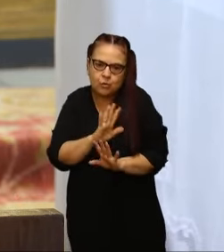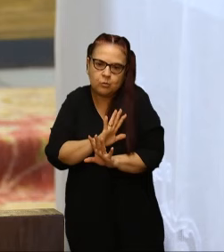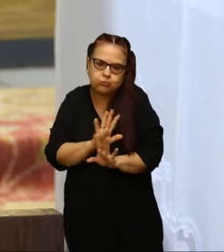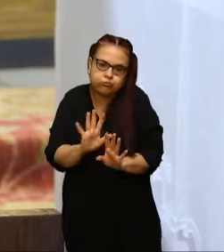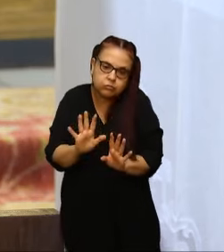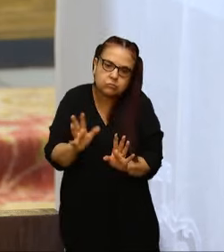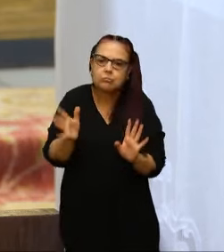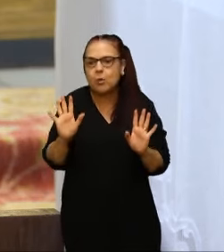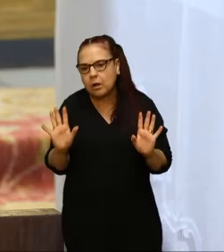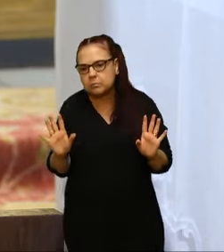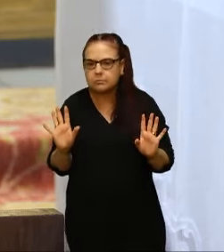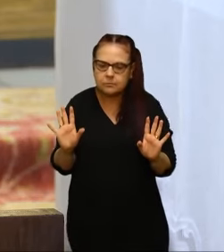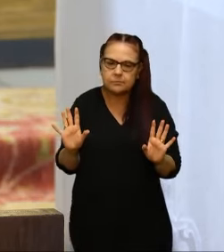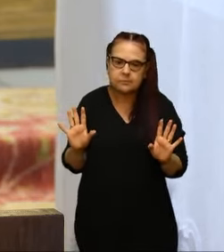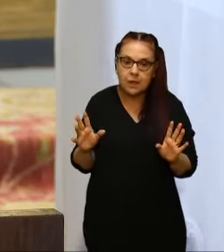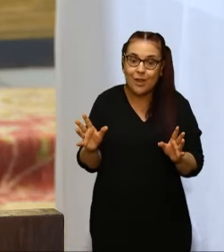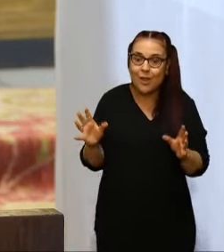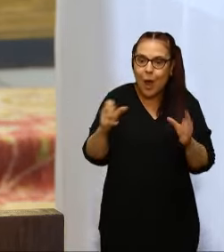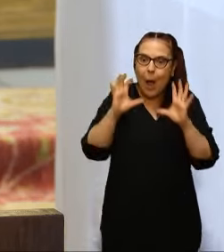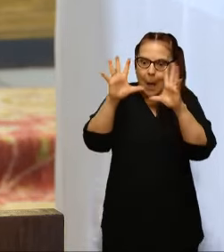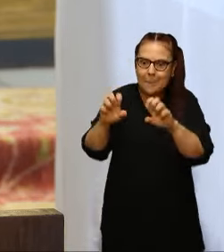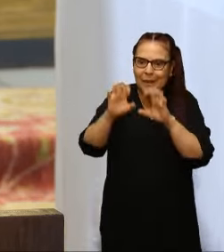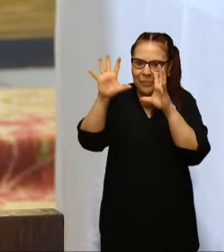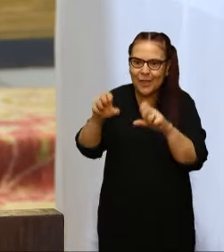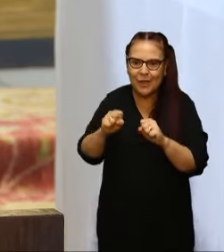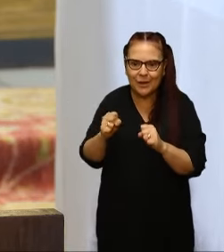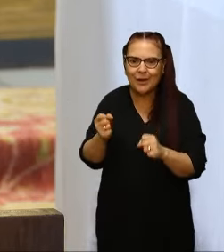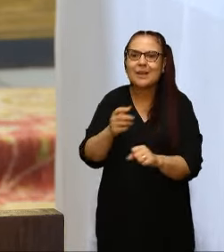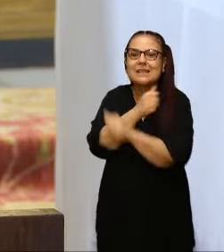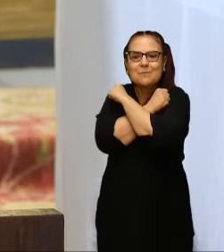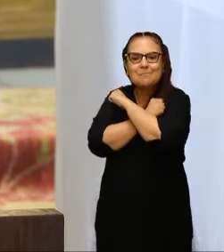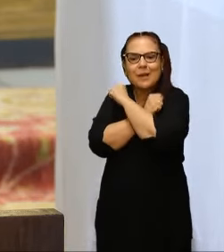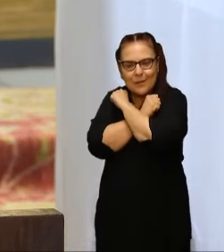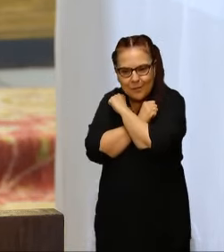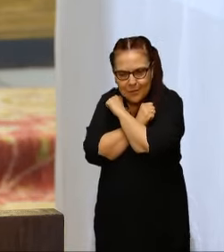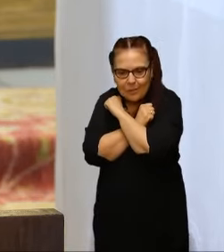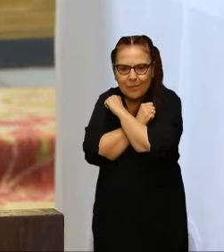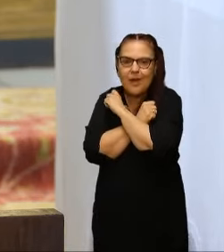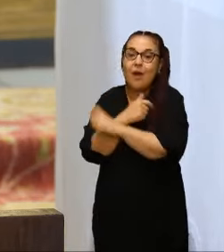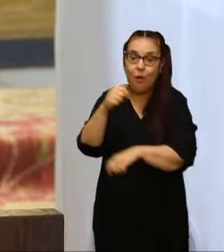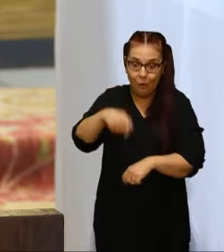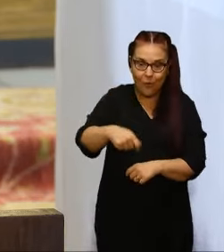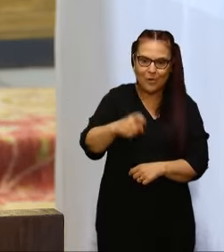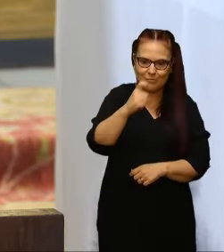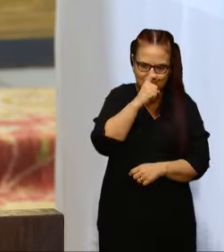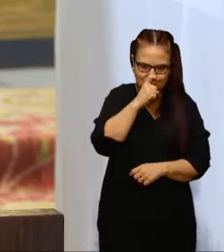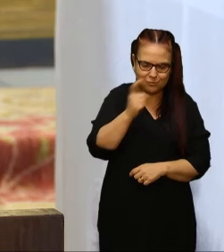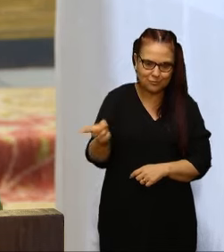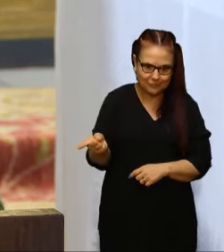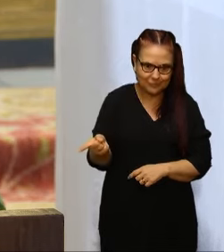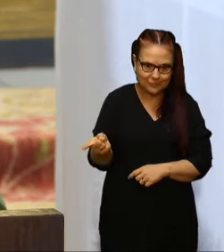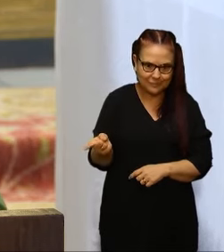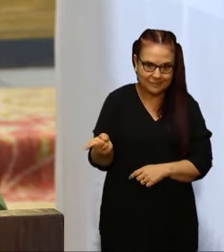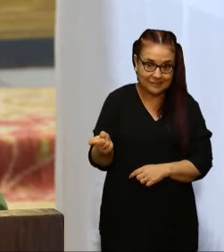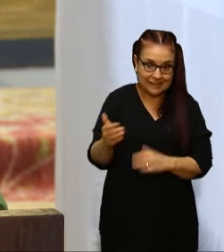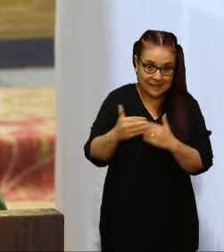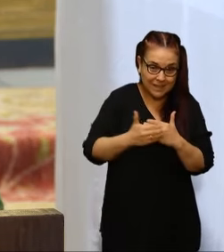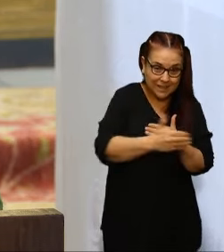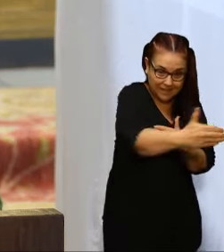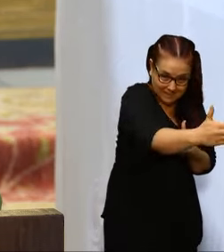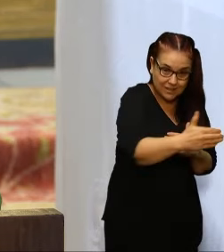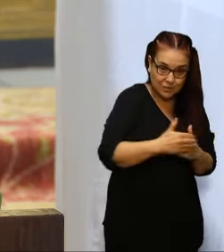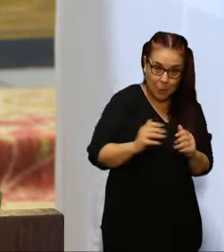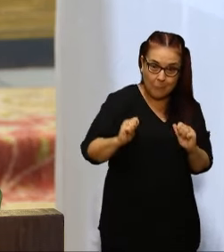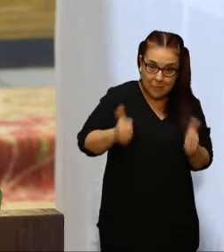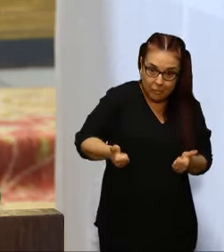da el aprender a tener esperanza. Y hoy nos lo recuerda. Cuando empiece a suceder